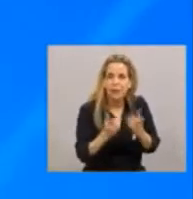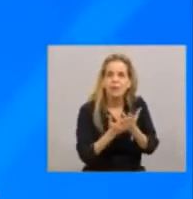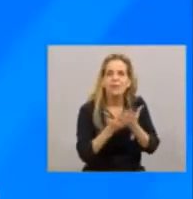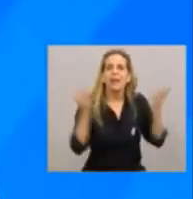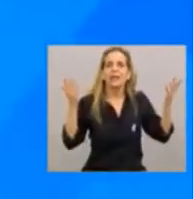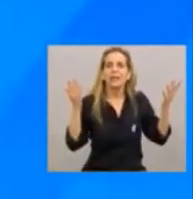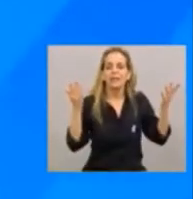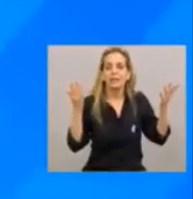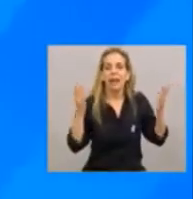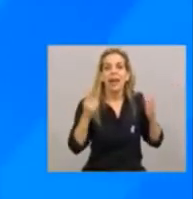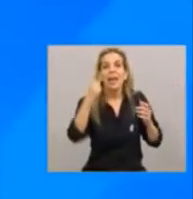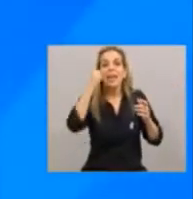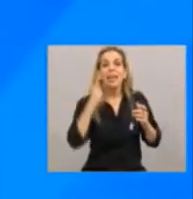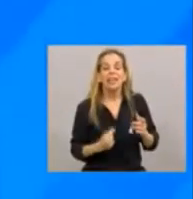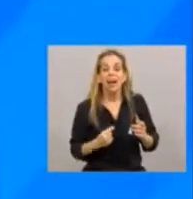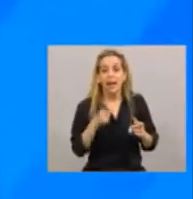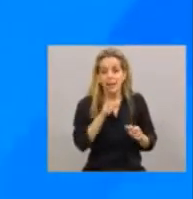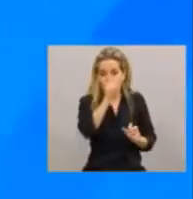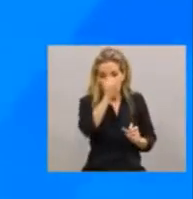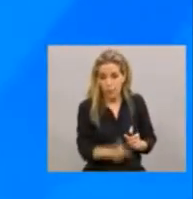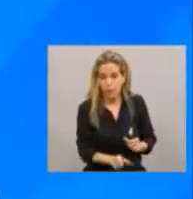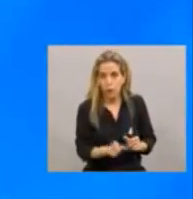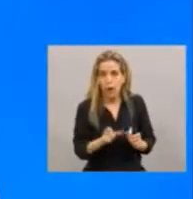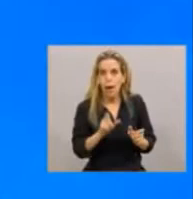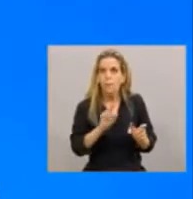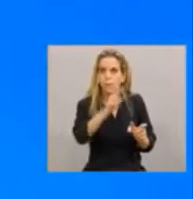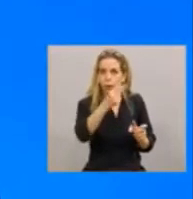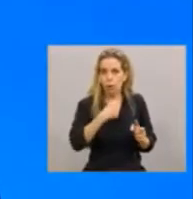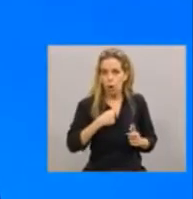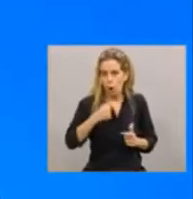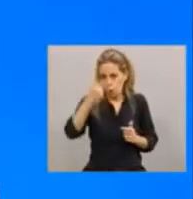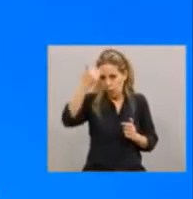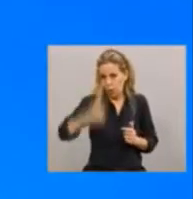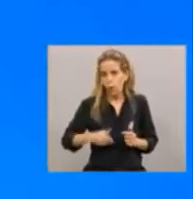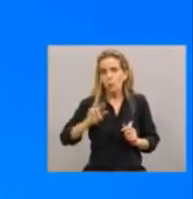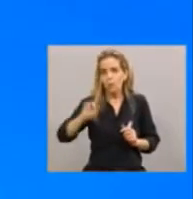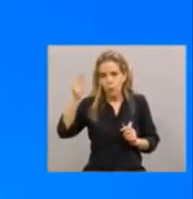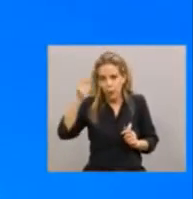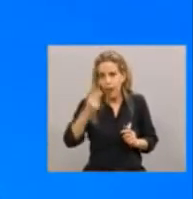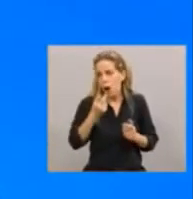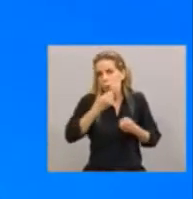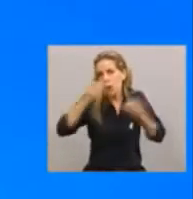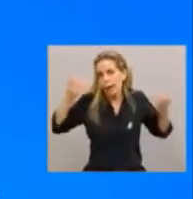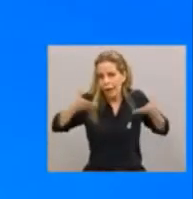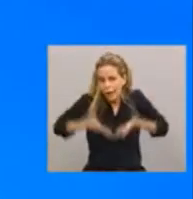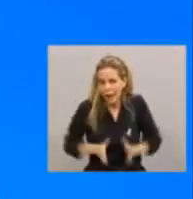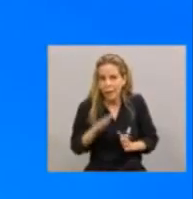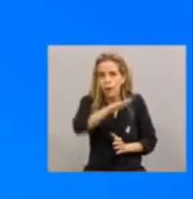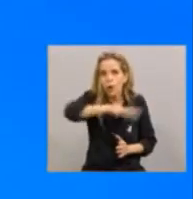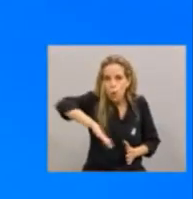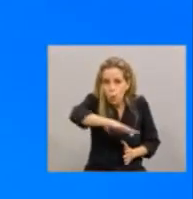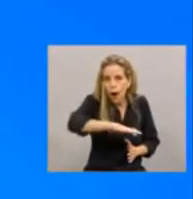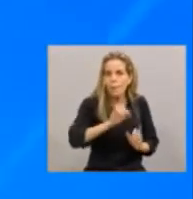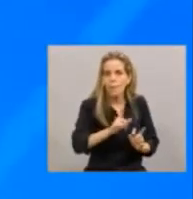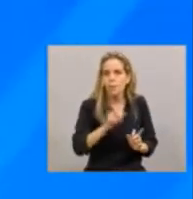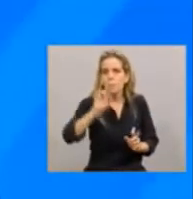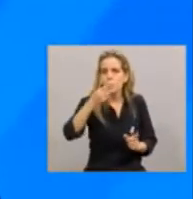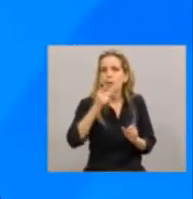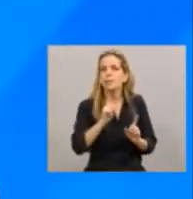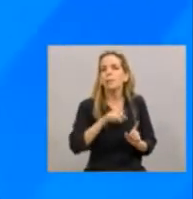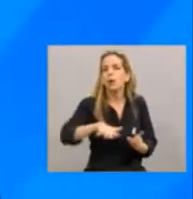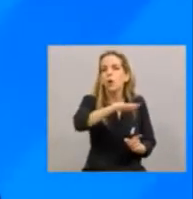día que muera pueda decir qué feliz fui viviendo en el lugar donde me tocó nacer